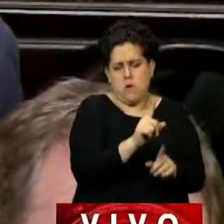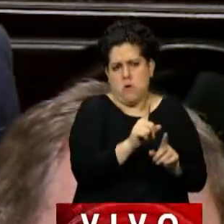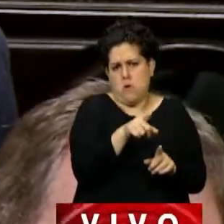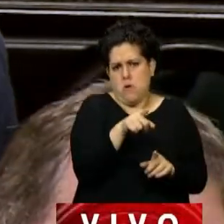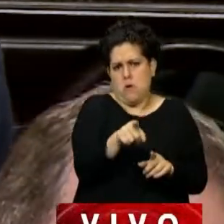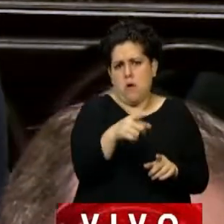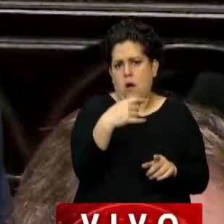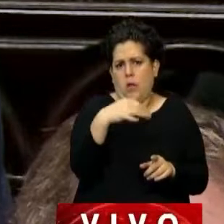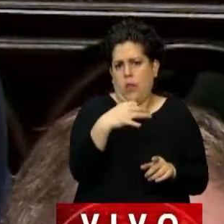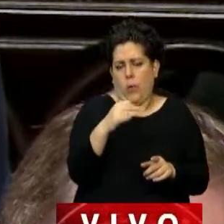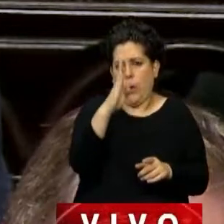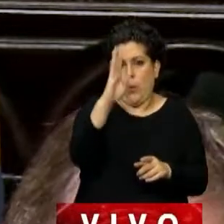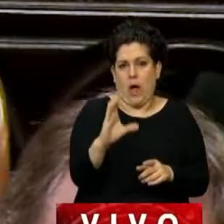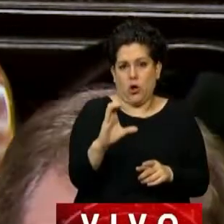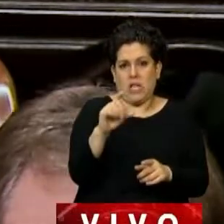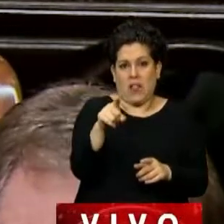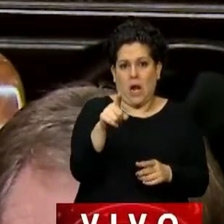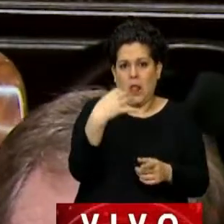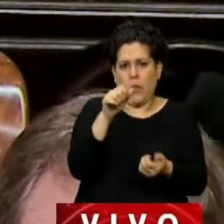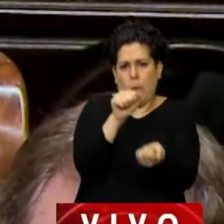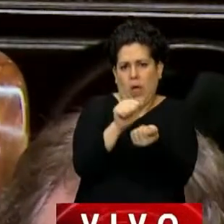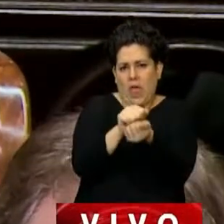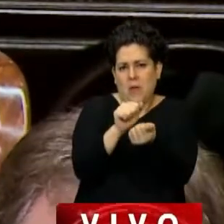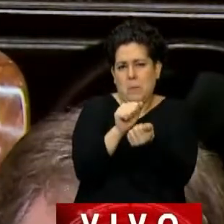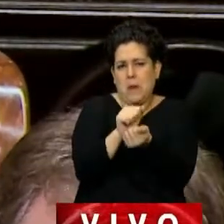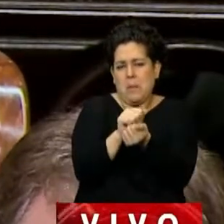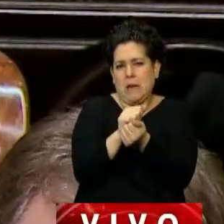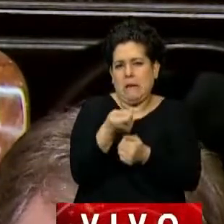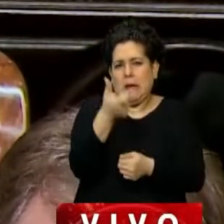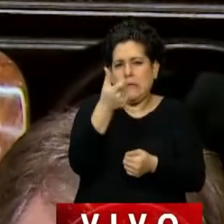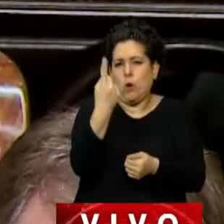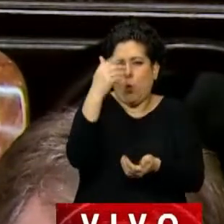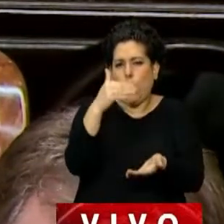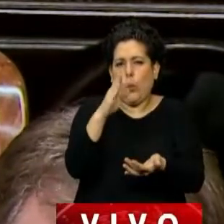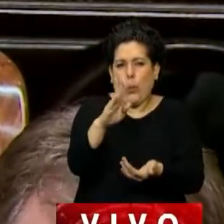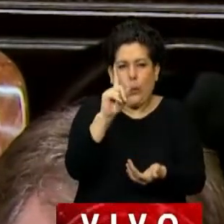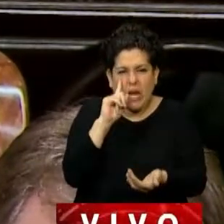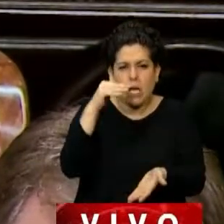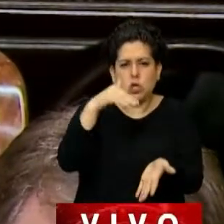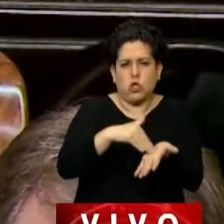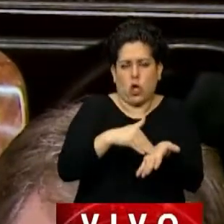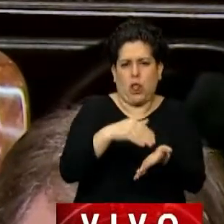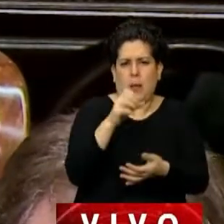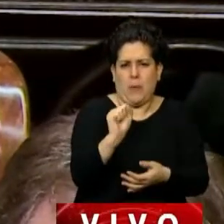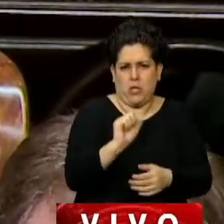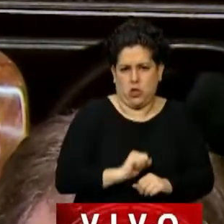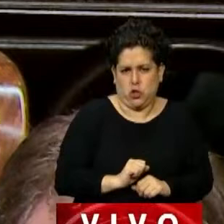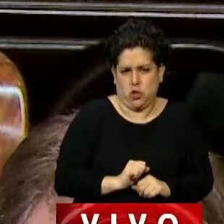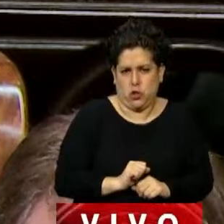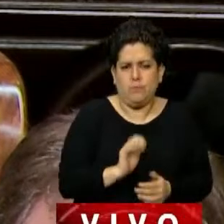tuvo que imprimir en el último mes la friolera de casi 1 billón de pesos, equivalente